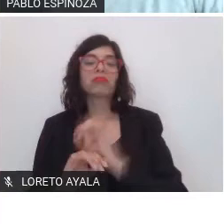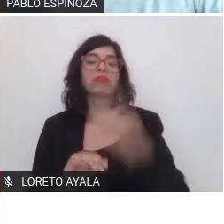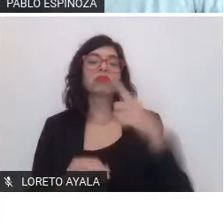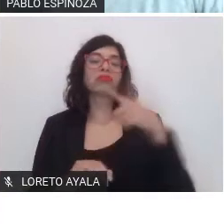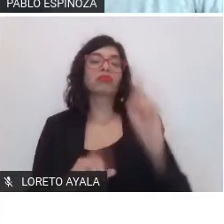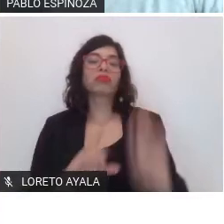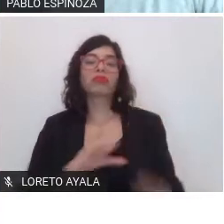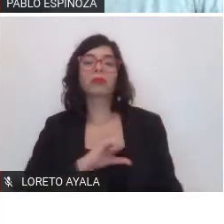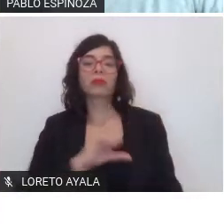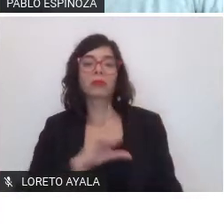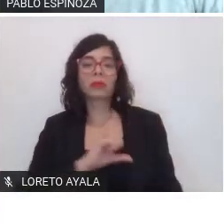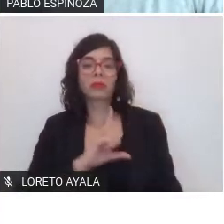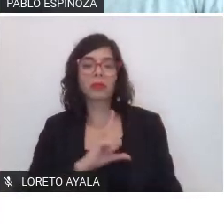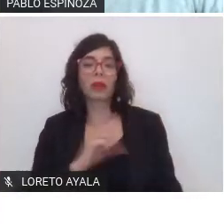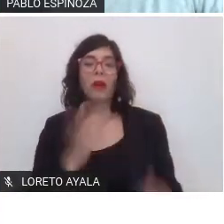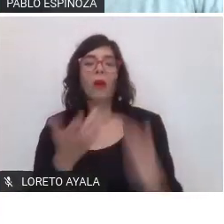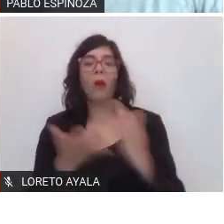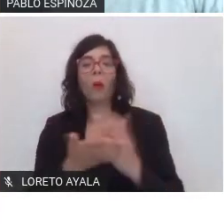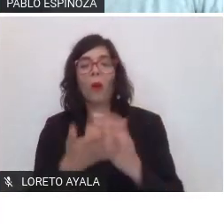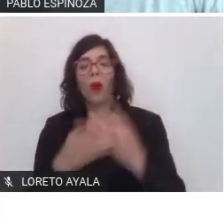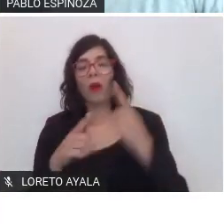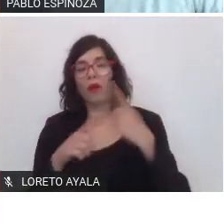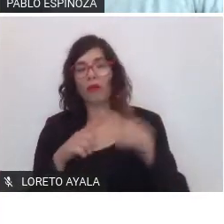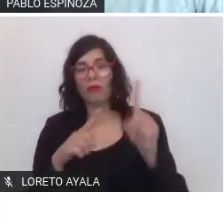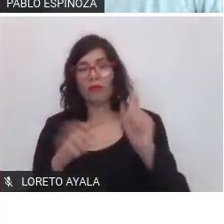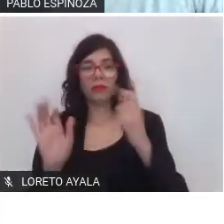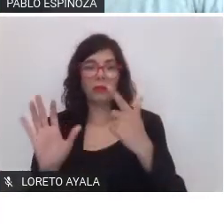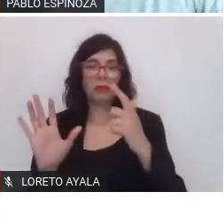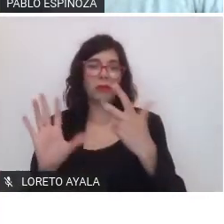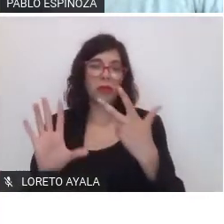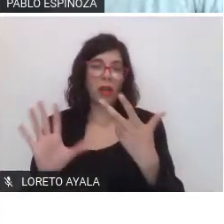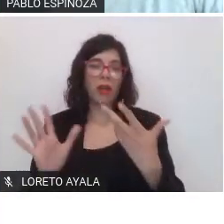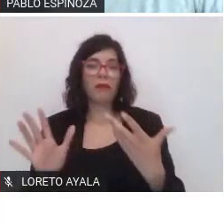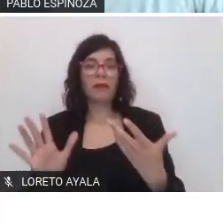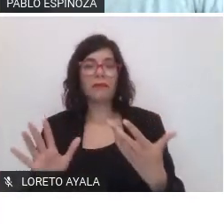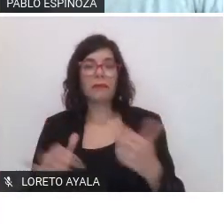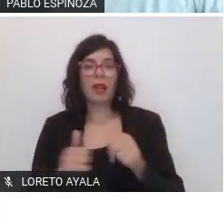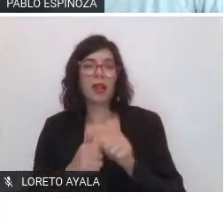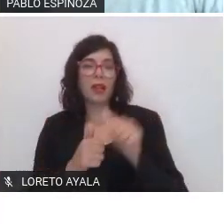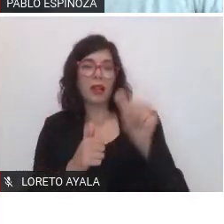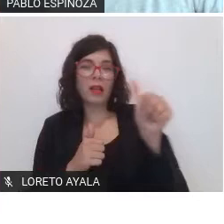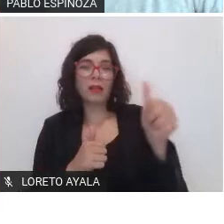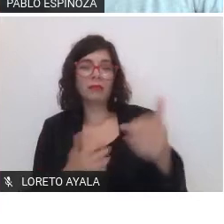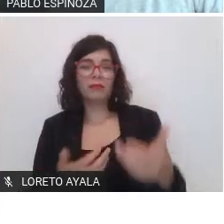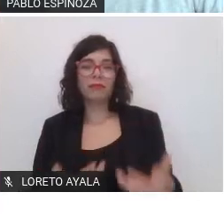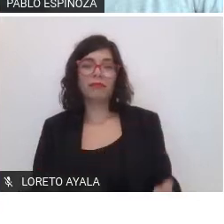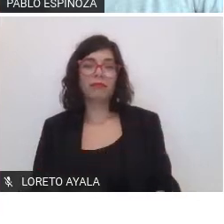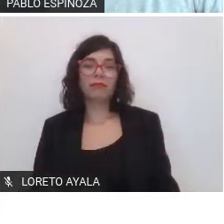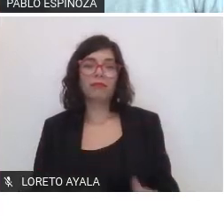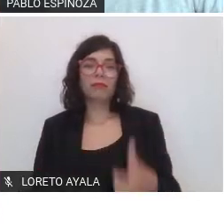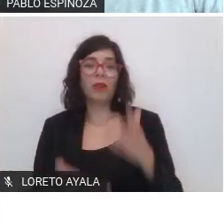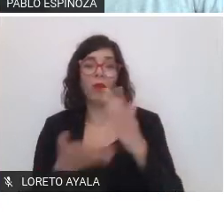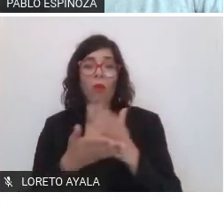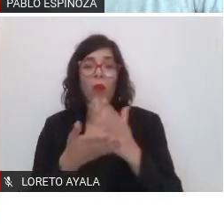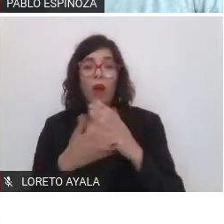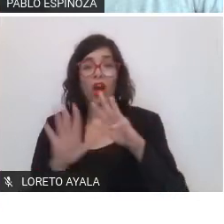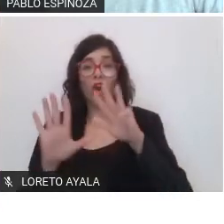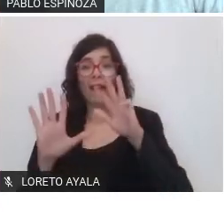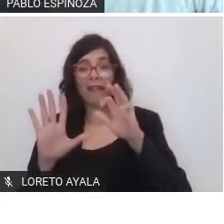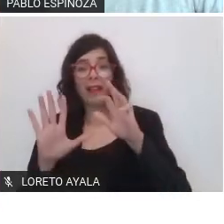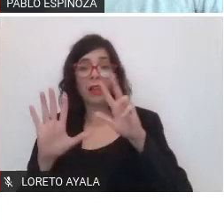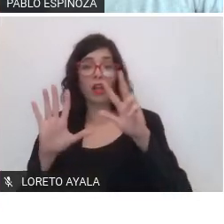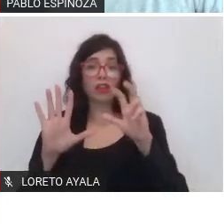escuela donde van a ser séptimo y octavo, tener escuelas con 90 alumnos, 80